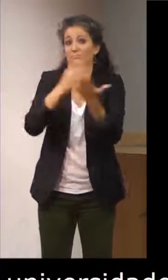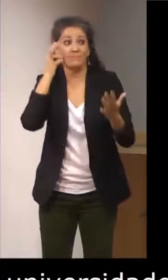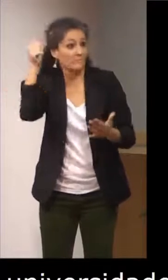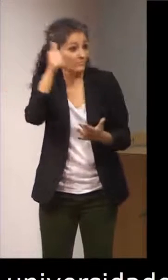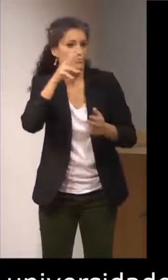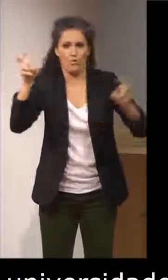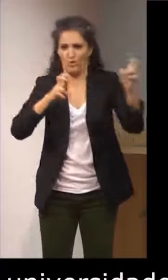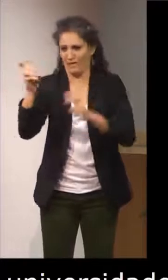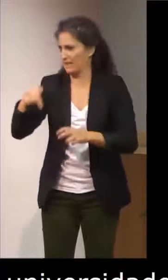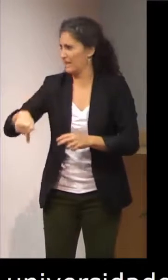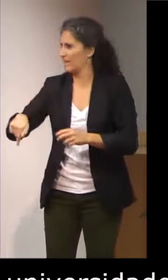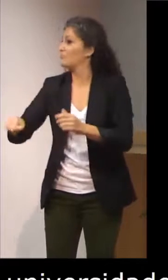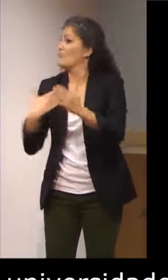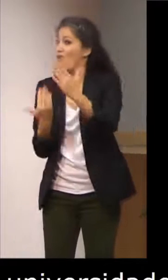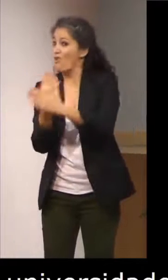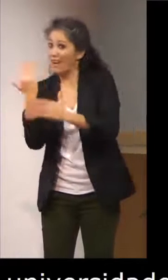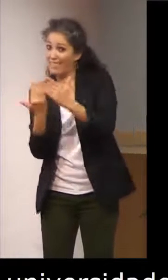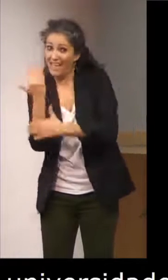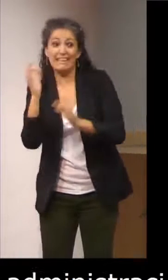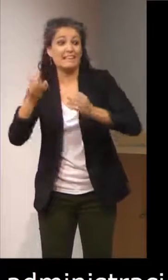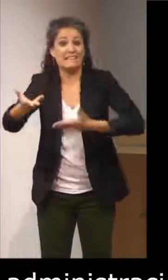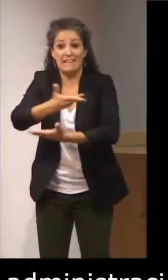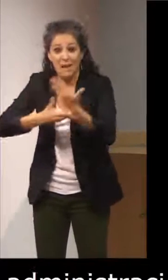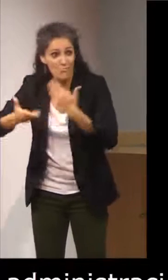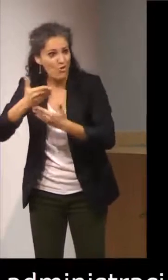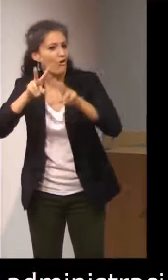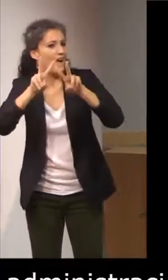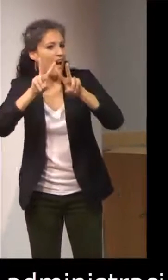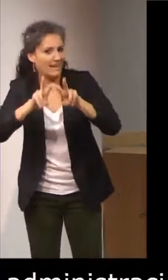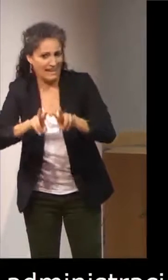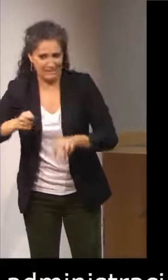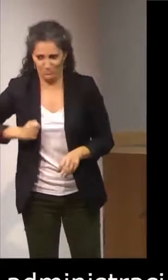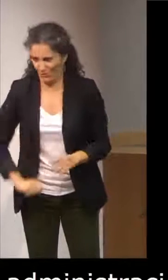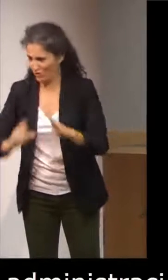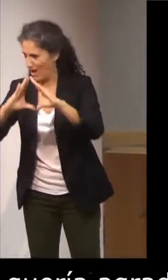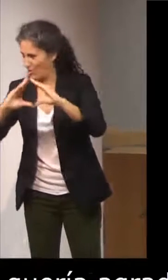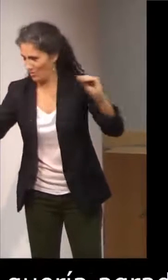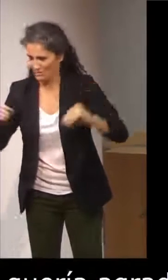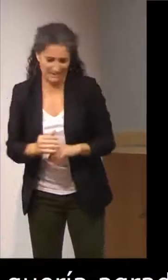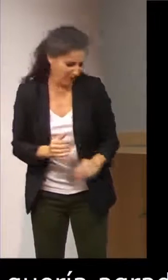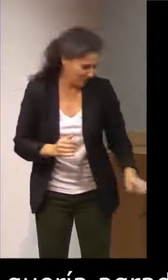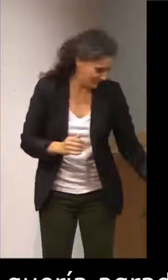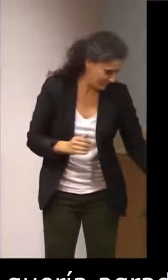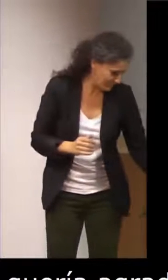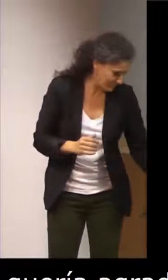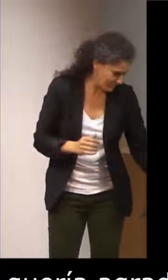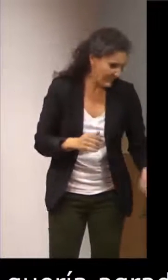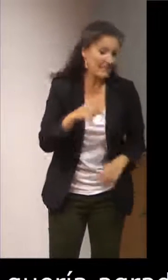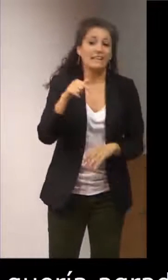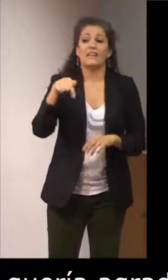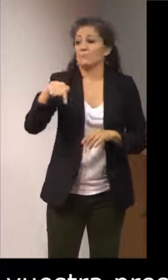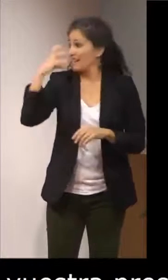agradeceros a todos y a todas vuestra presencia en esta jornada de intercambio y análisis profesional universitario.